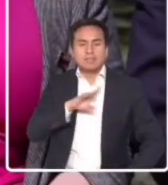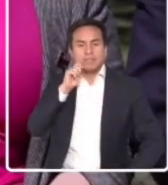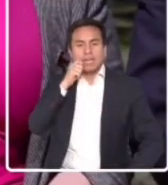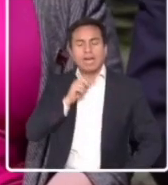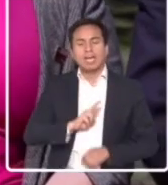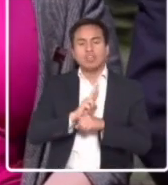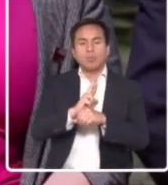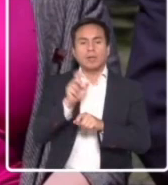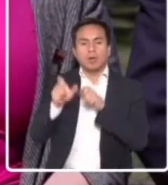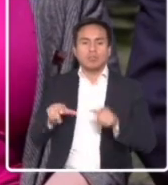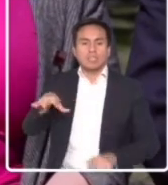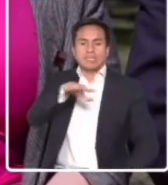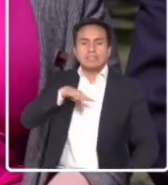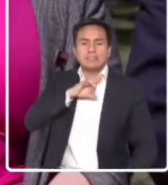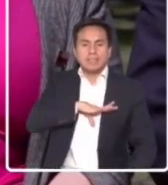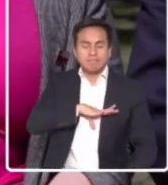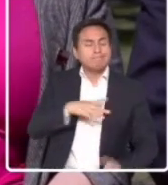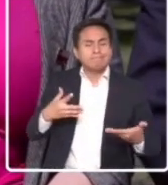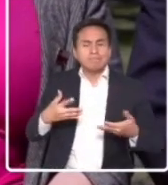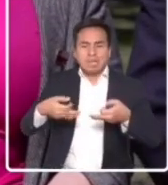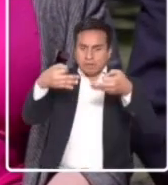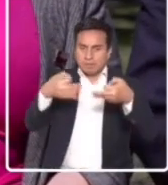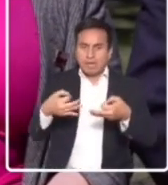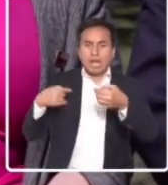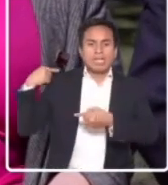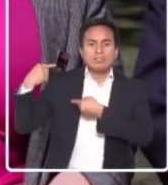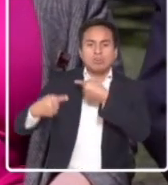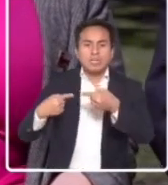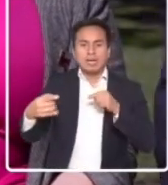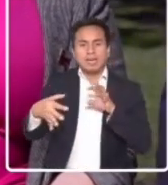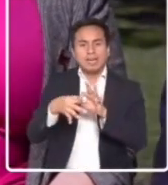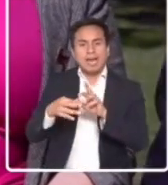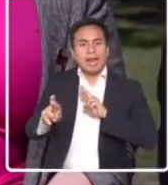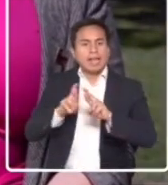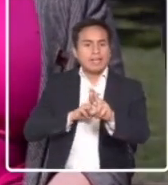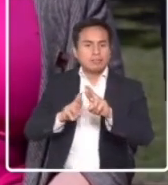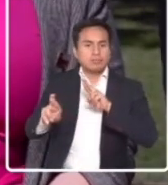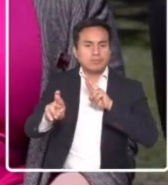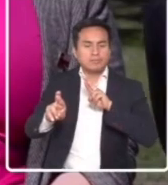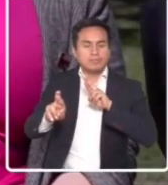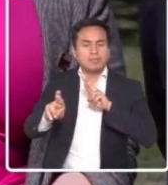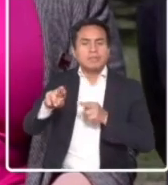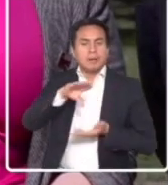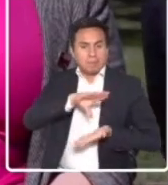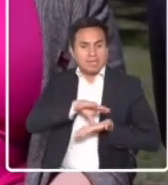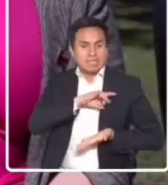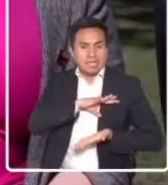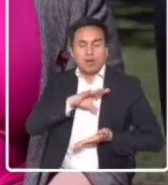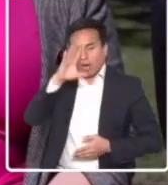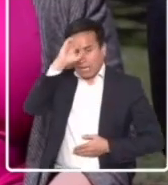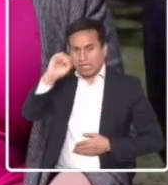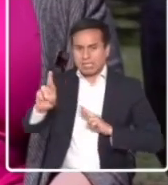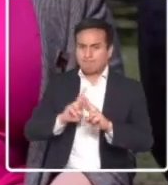voto en nombre del pueblo de Chile, a reafirmar una histórica y estrecha relación entre nuestro país y